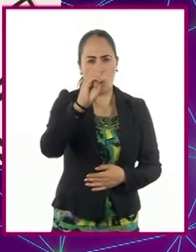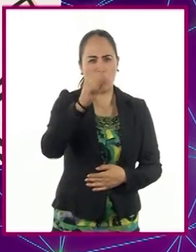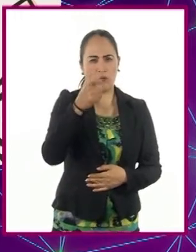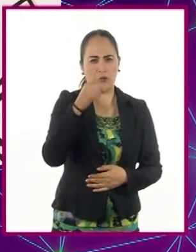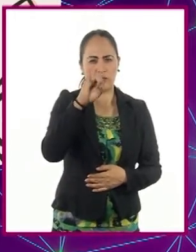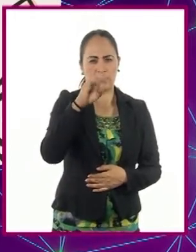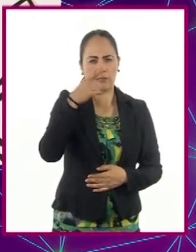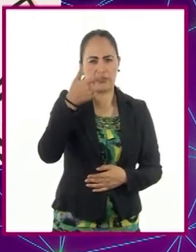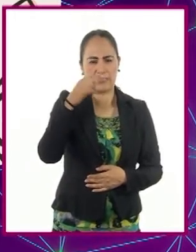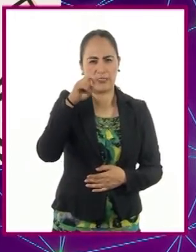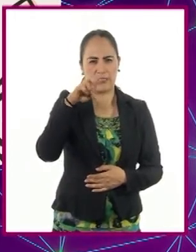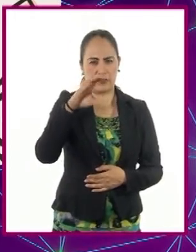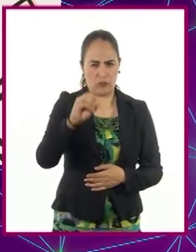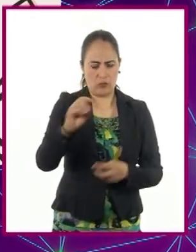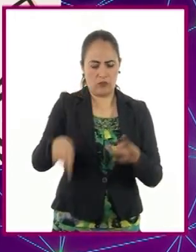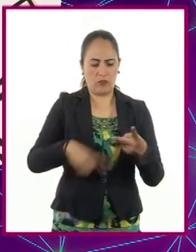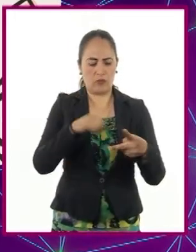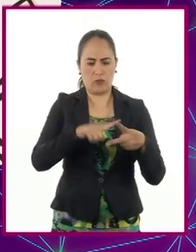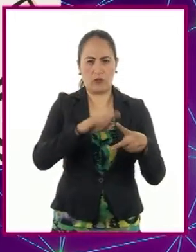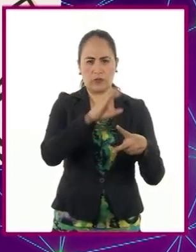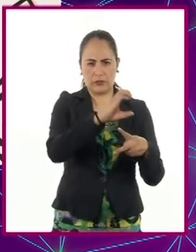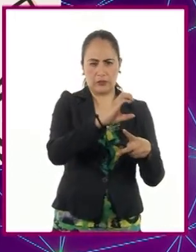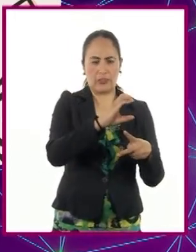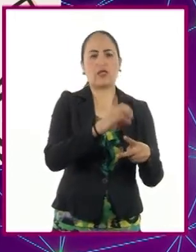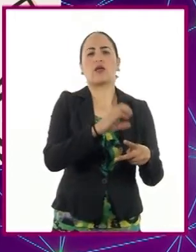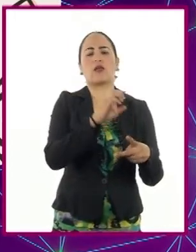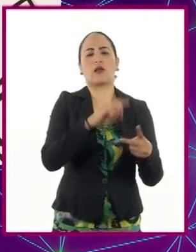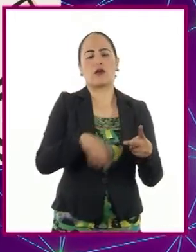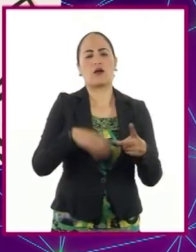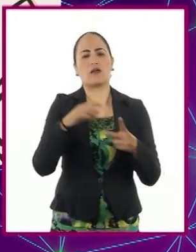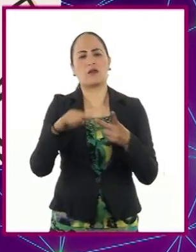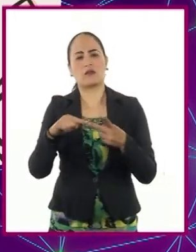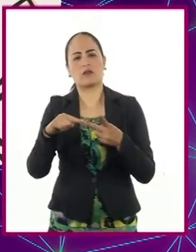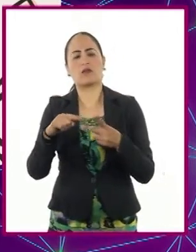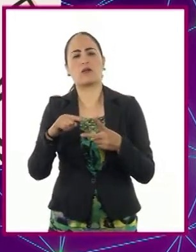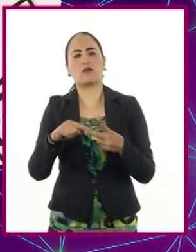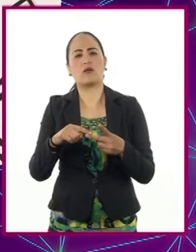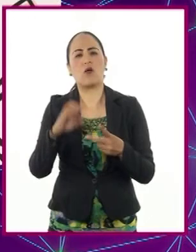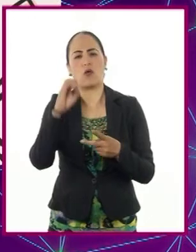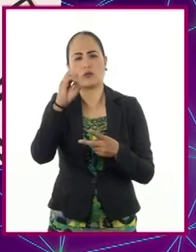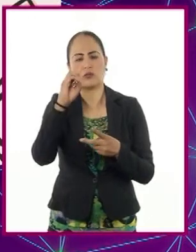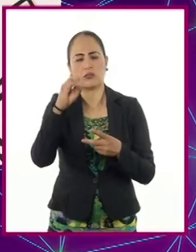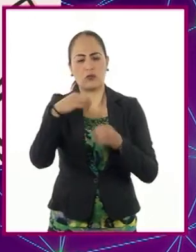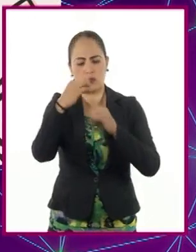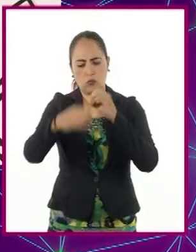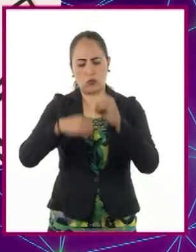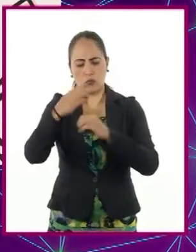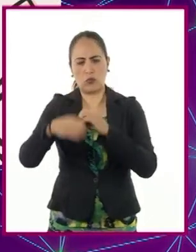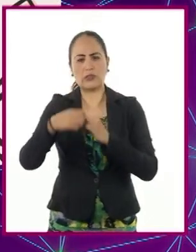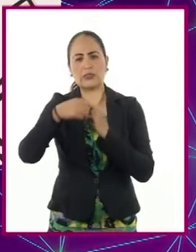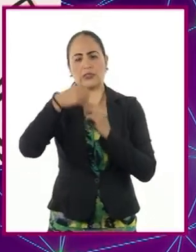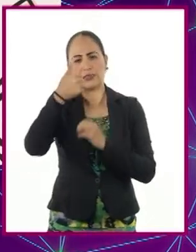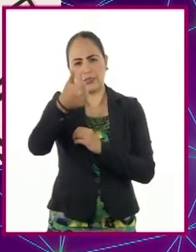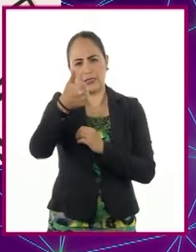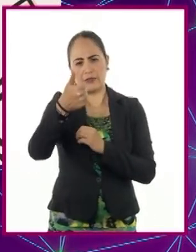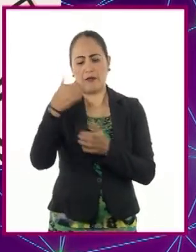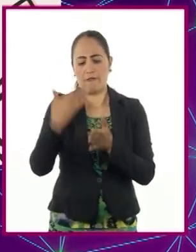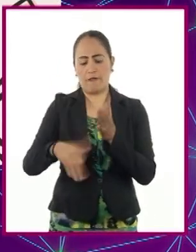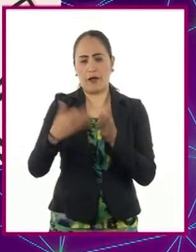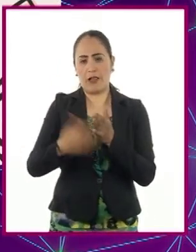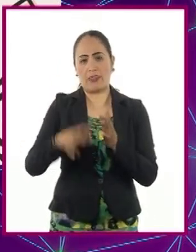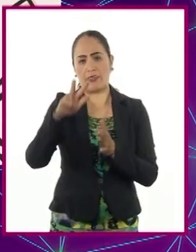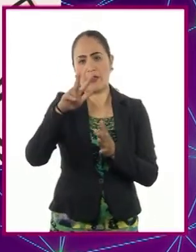átomo de carbono en el compuesto de dióxido de carbono. El oxígeno tiene 6 electrones de valencia. Le hacen falta 2